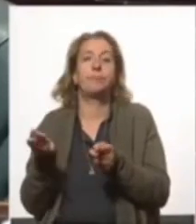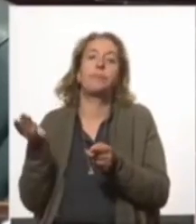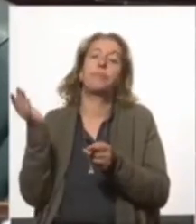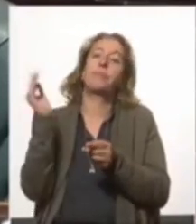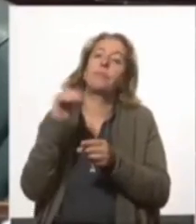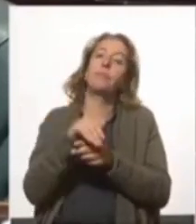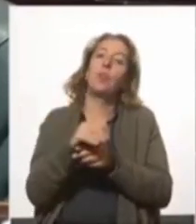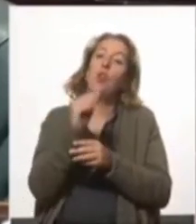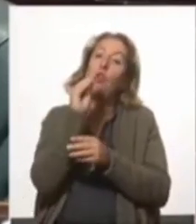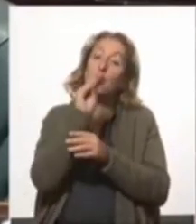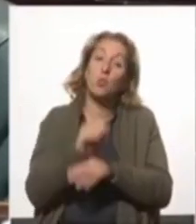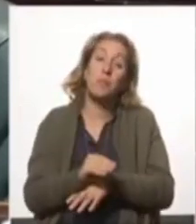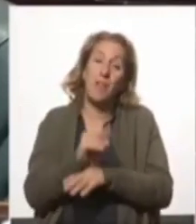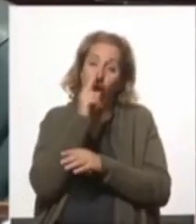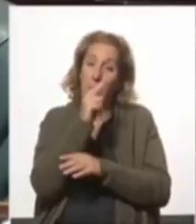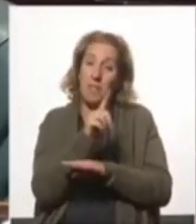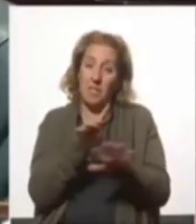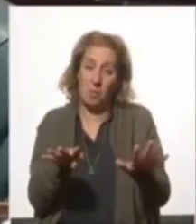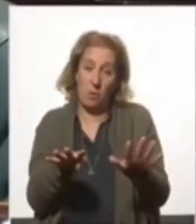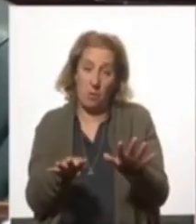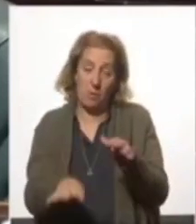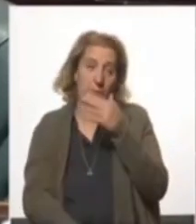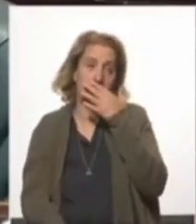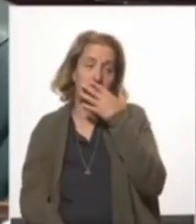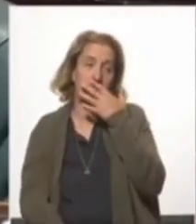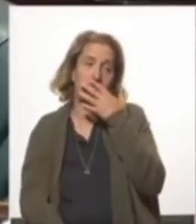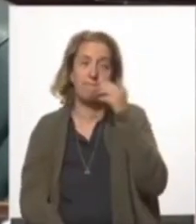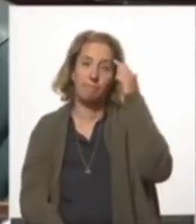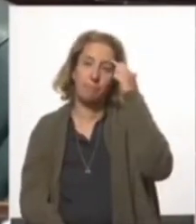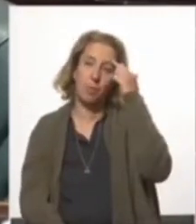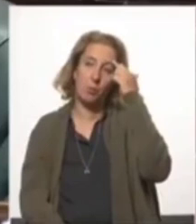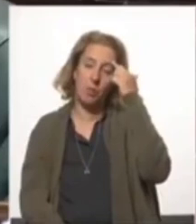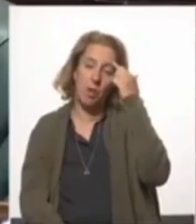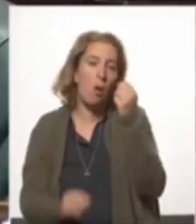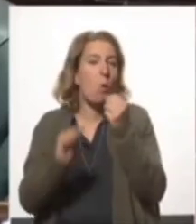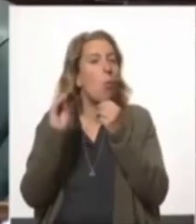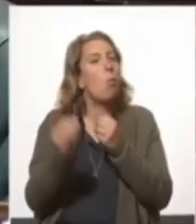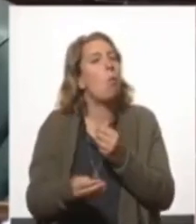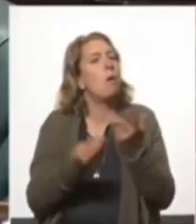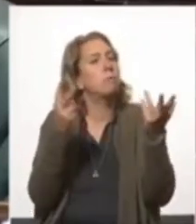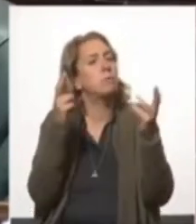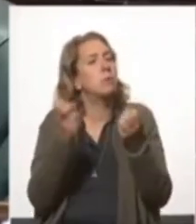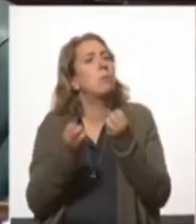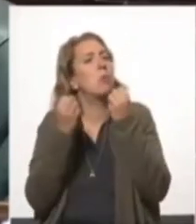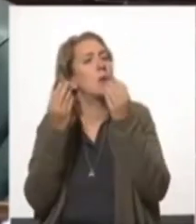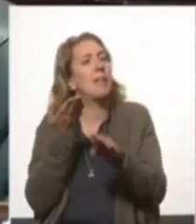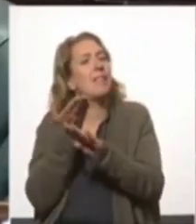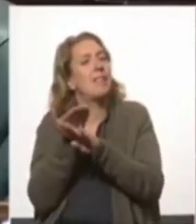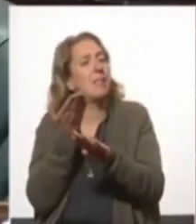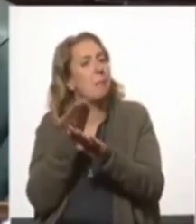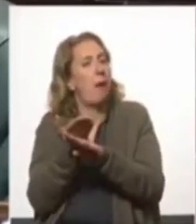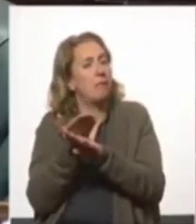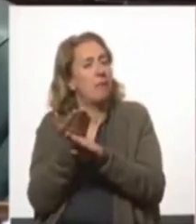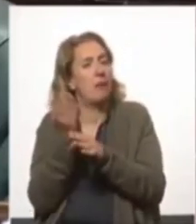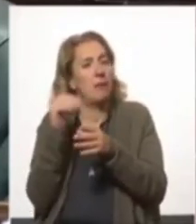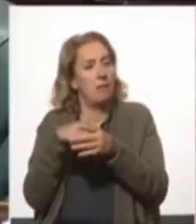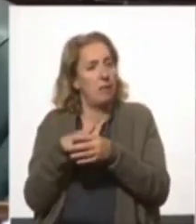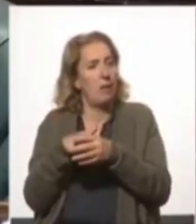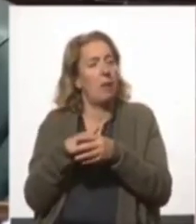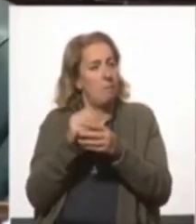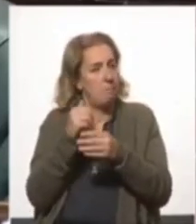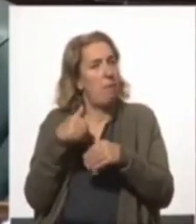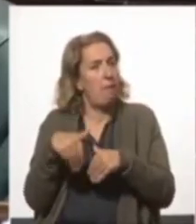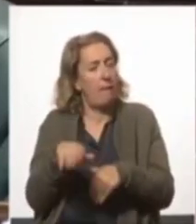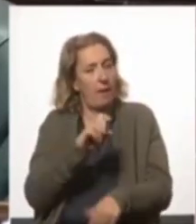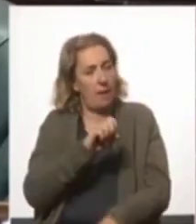en 2019. Y uno se pregunta, ¿cuál es la razón por la cual la demanda interna va a